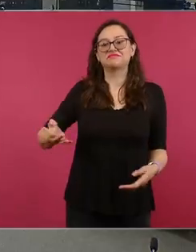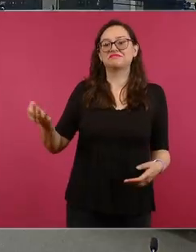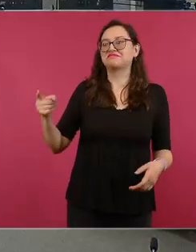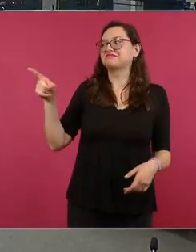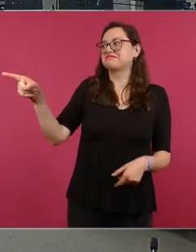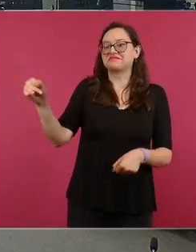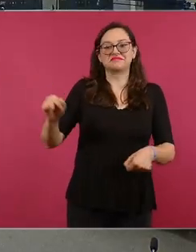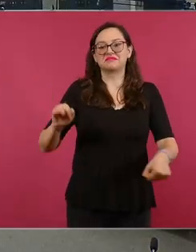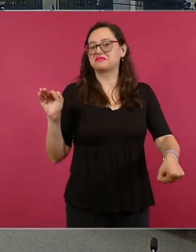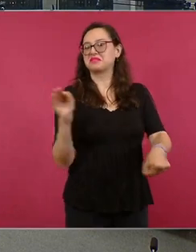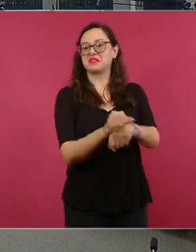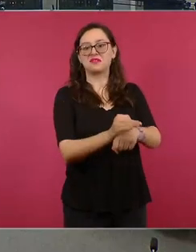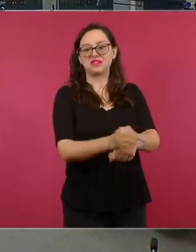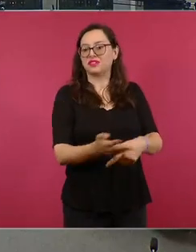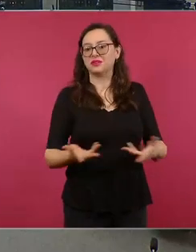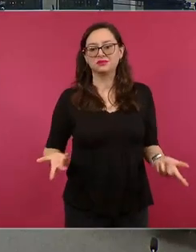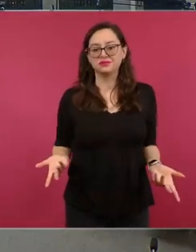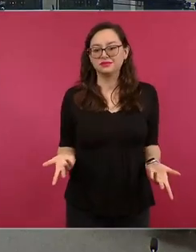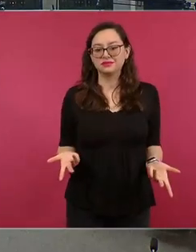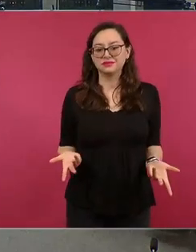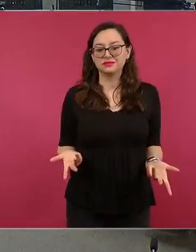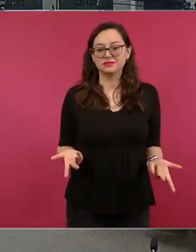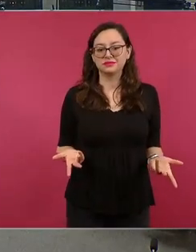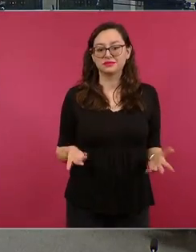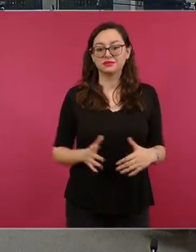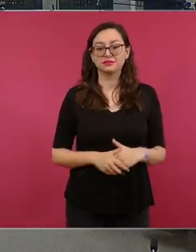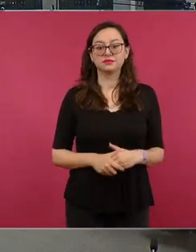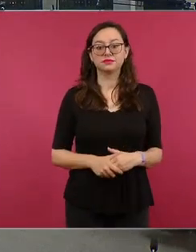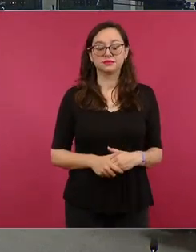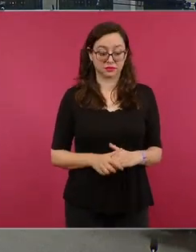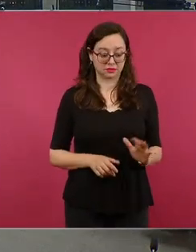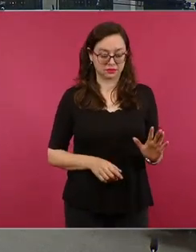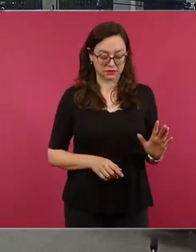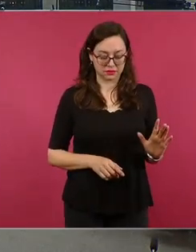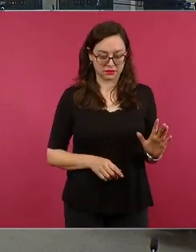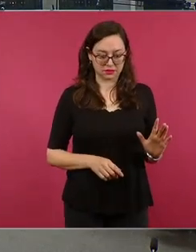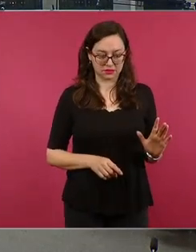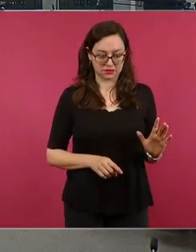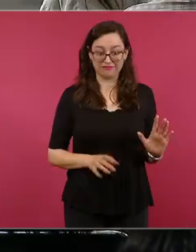Es como, bueno, en eso no me puedo meter, no.